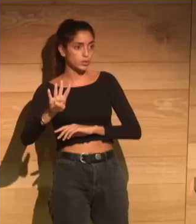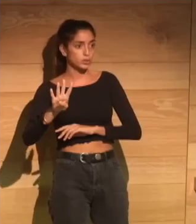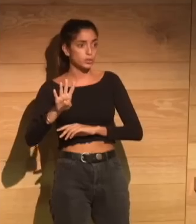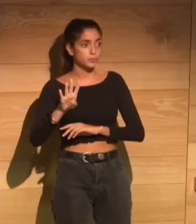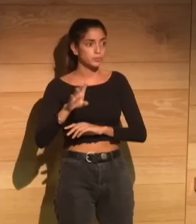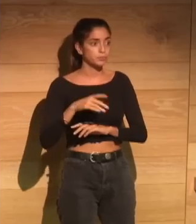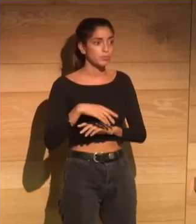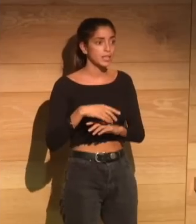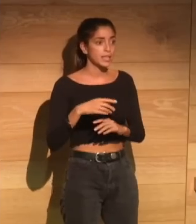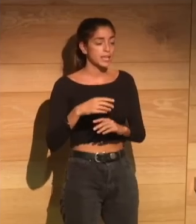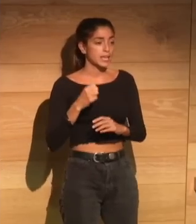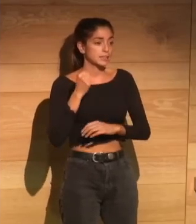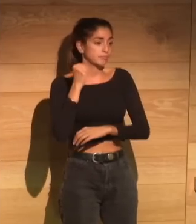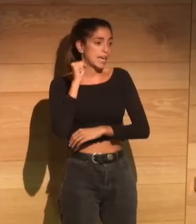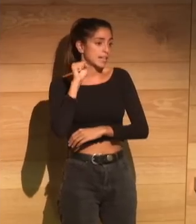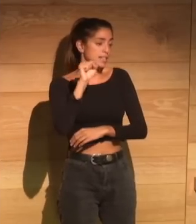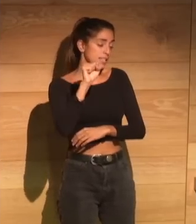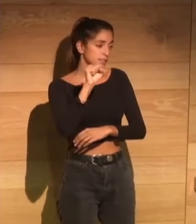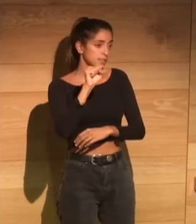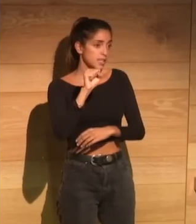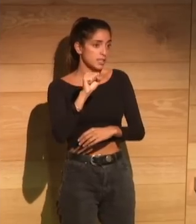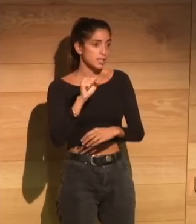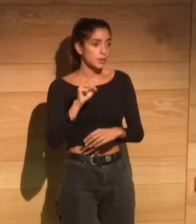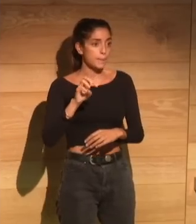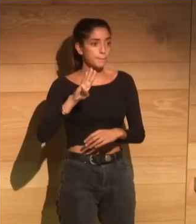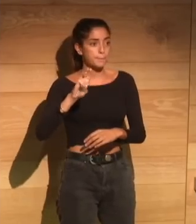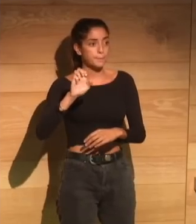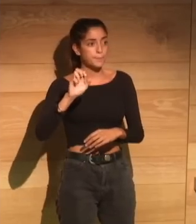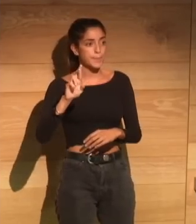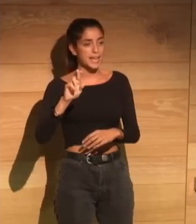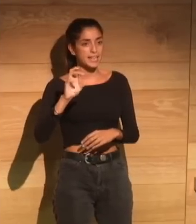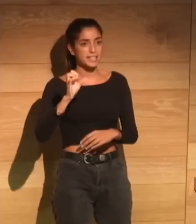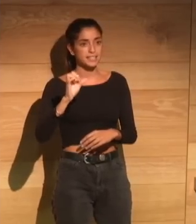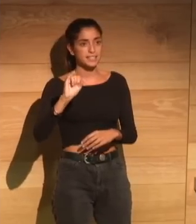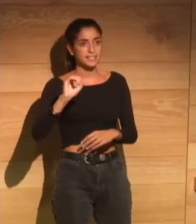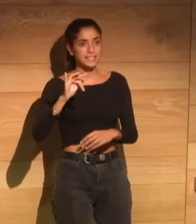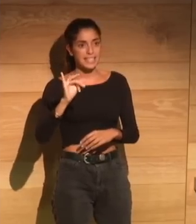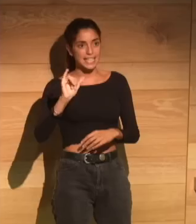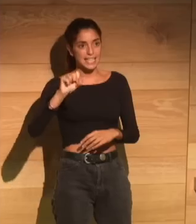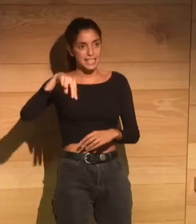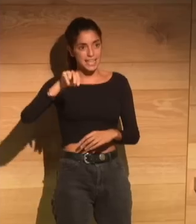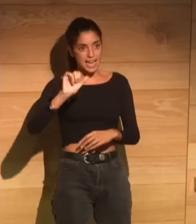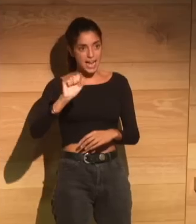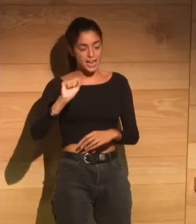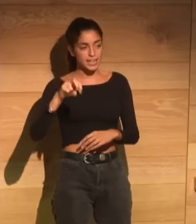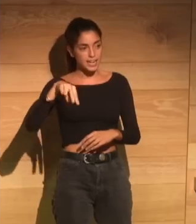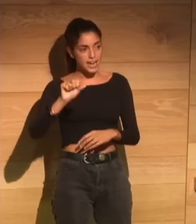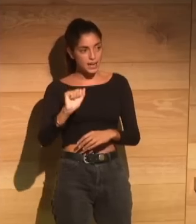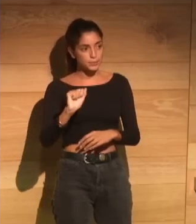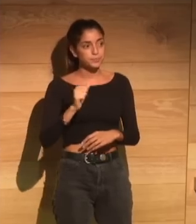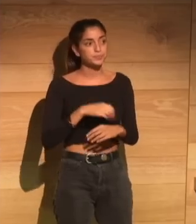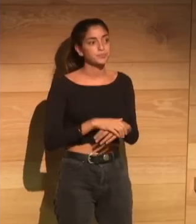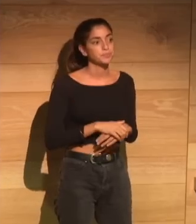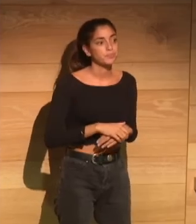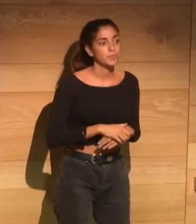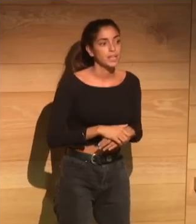resistencia perciniana. La resistencia perciniana. Con David Broncano. Contra los nazis. La persistencia